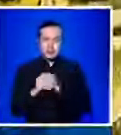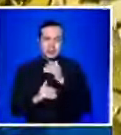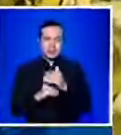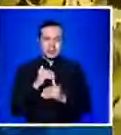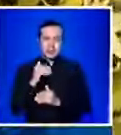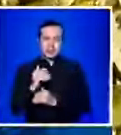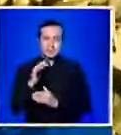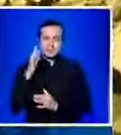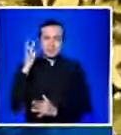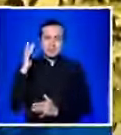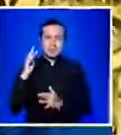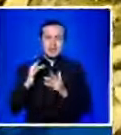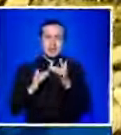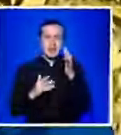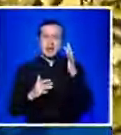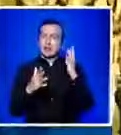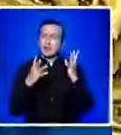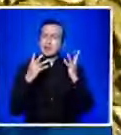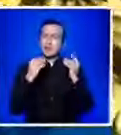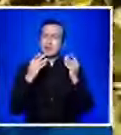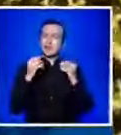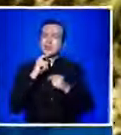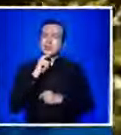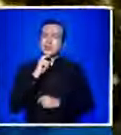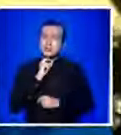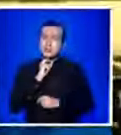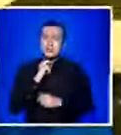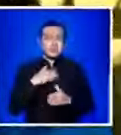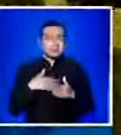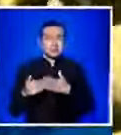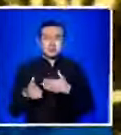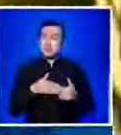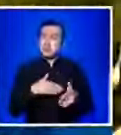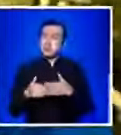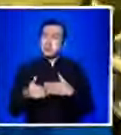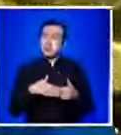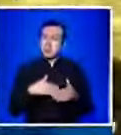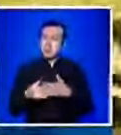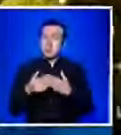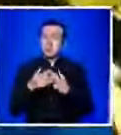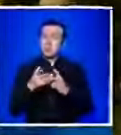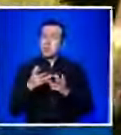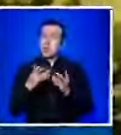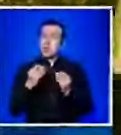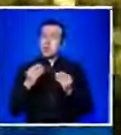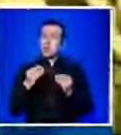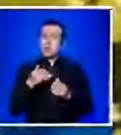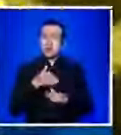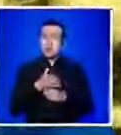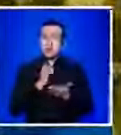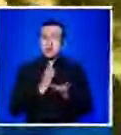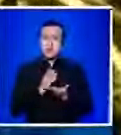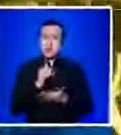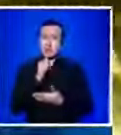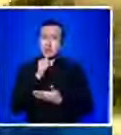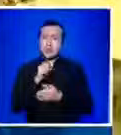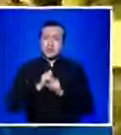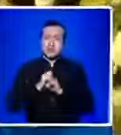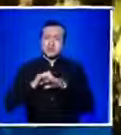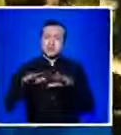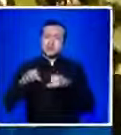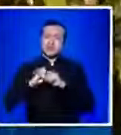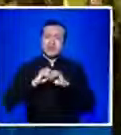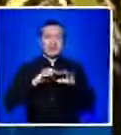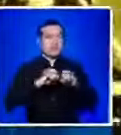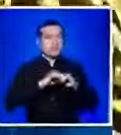los árboles. Afortunadamente la sequía no afectó esta producción. El agua de regadío permitió que